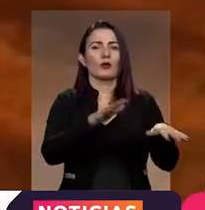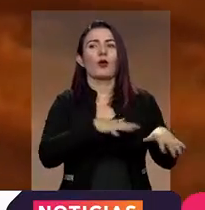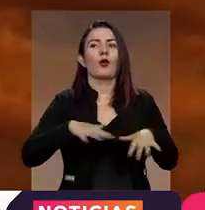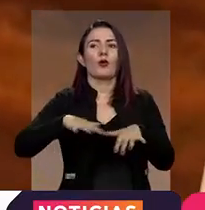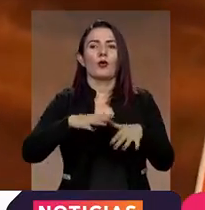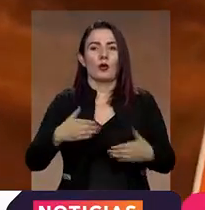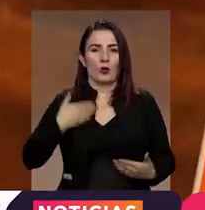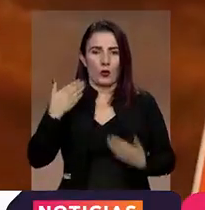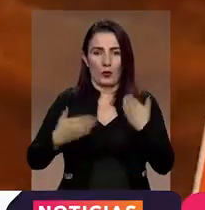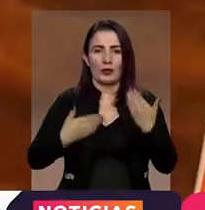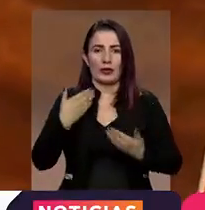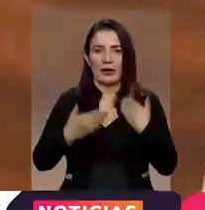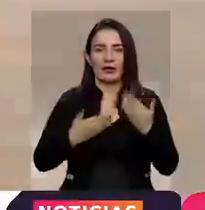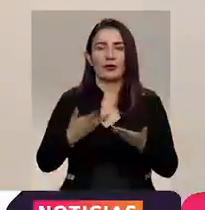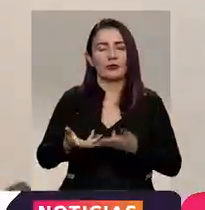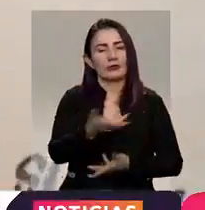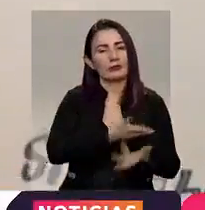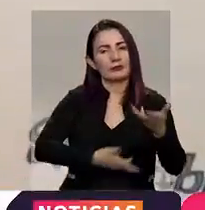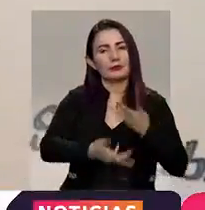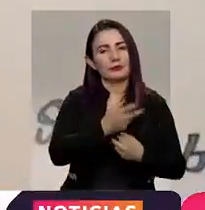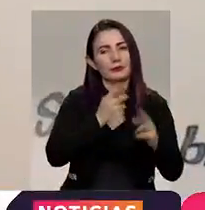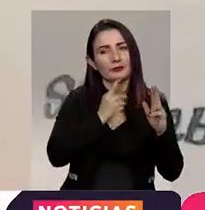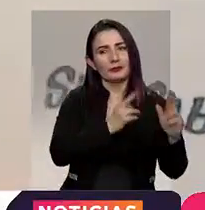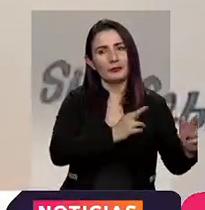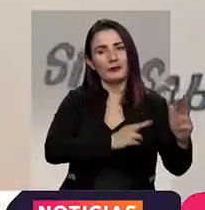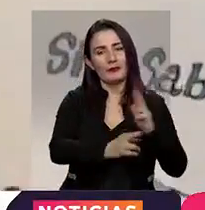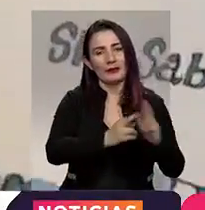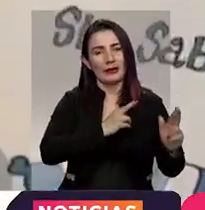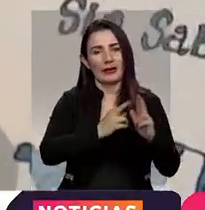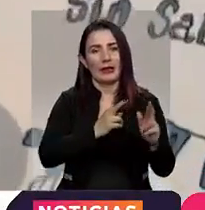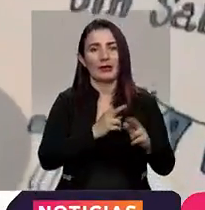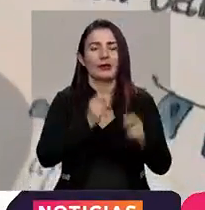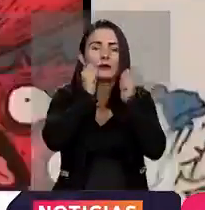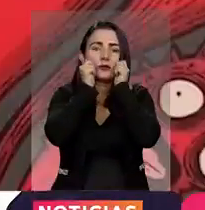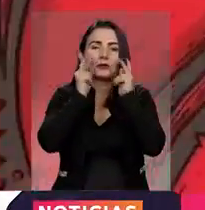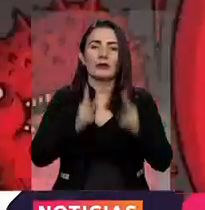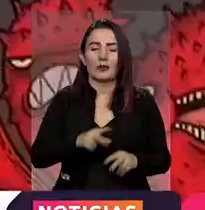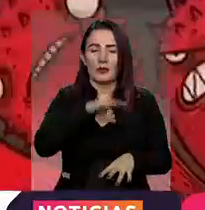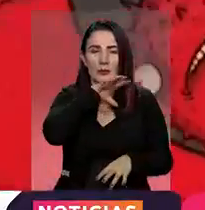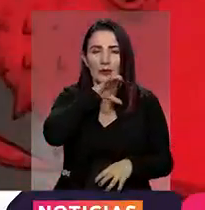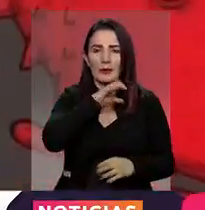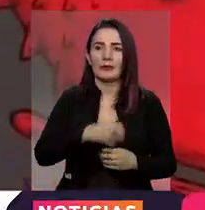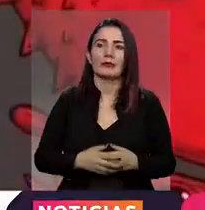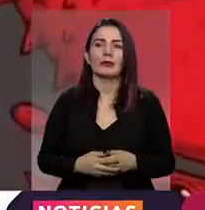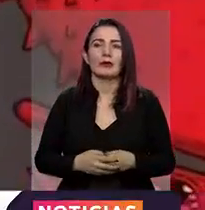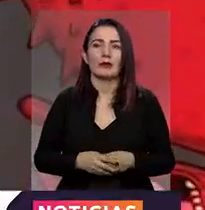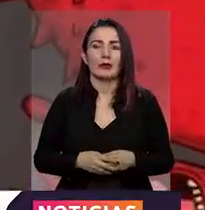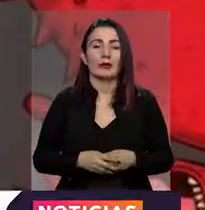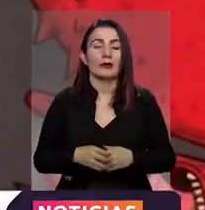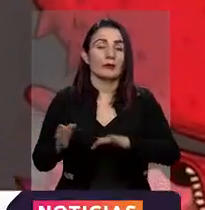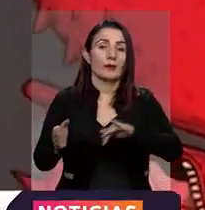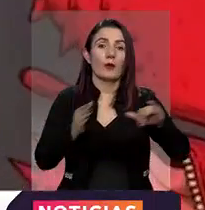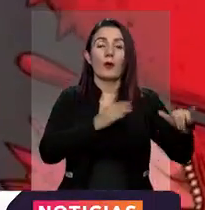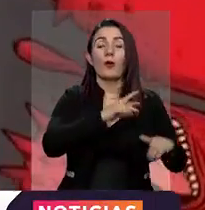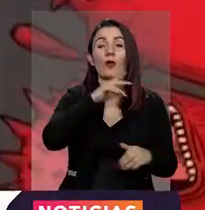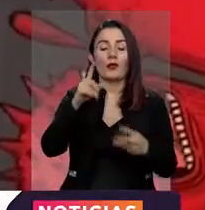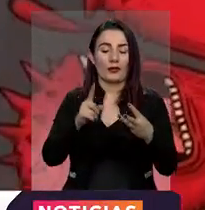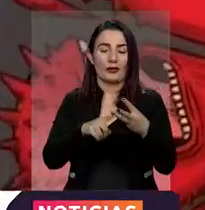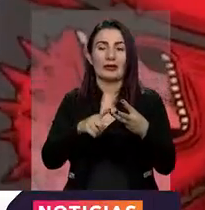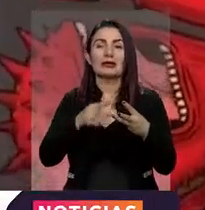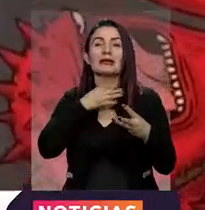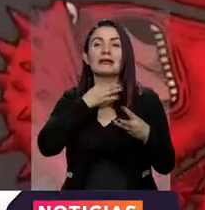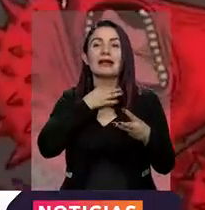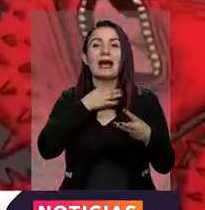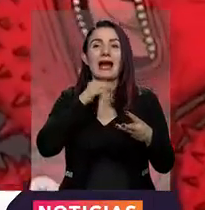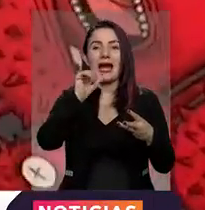disfrutar plenamente de la magia de la relación que solo existe entre perros y humanos. Y finalmente, diviértase junto a la